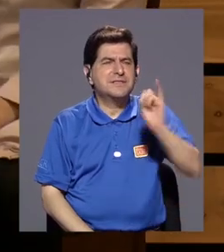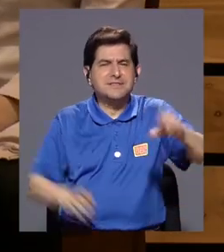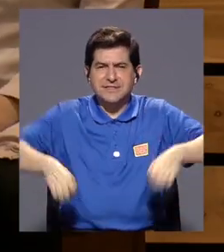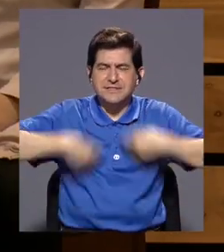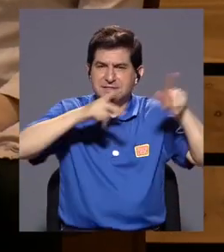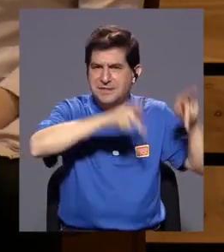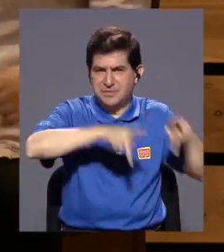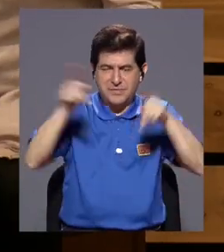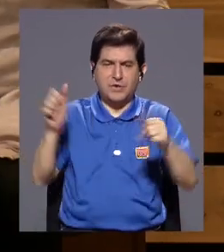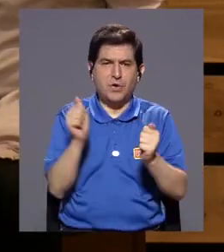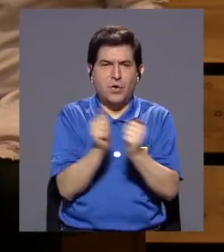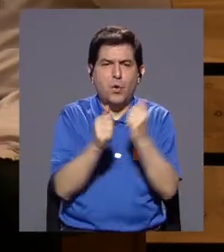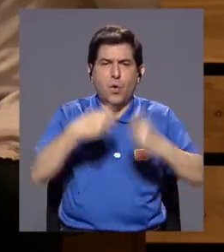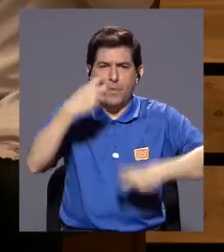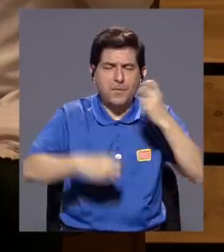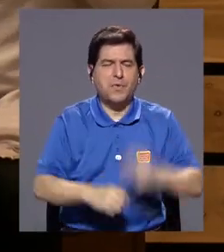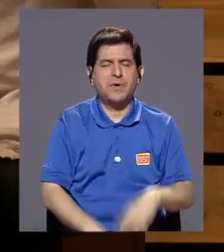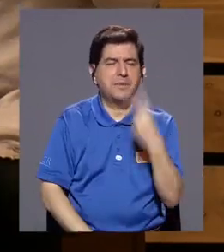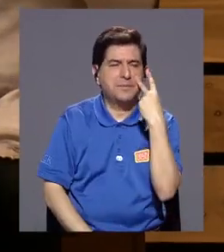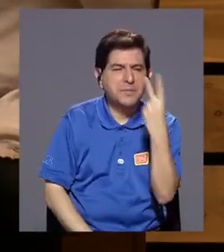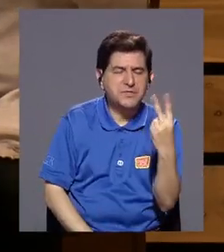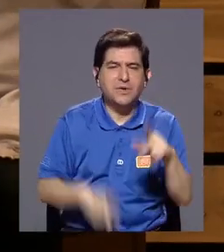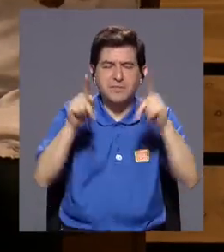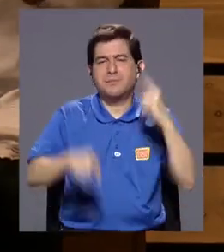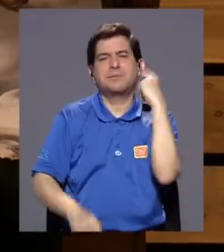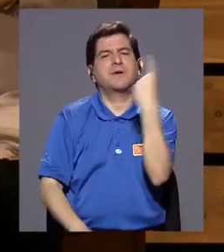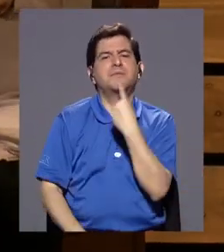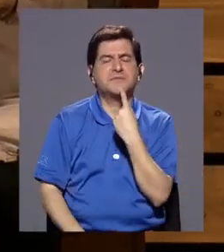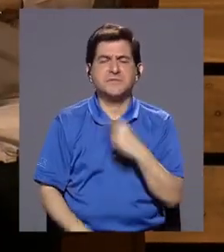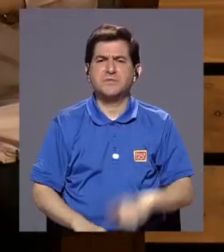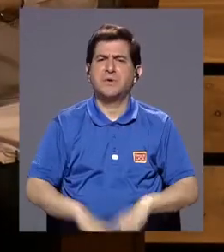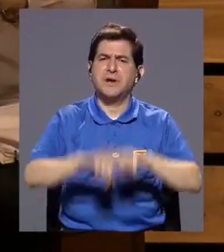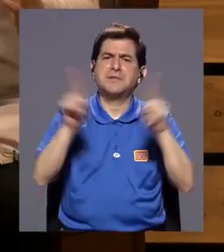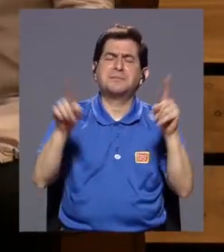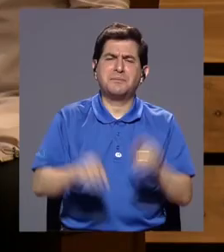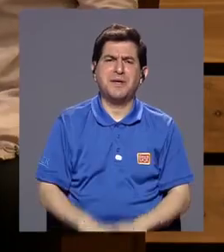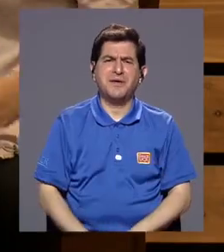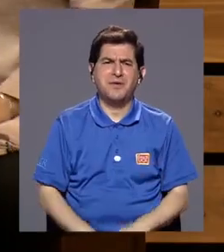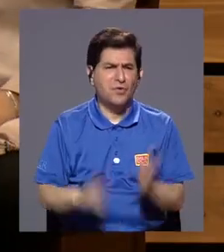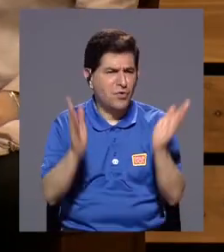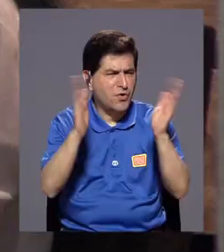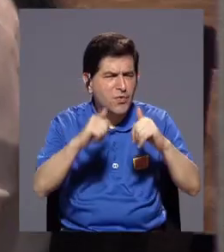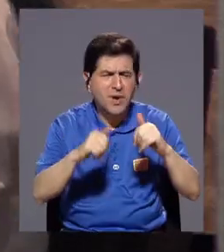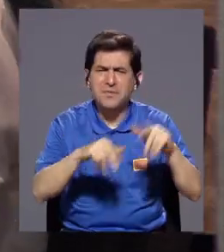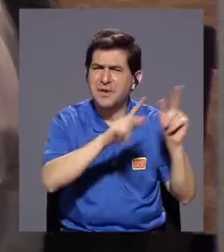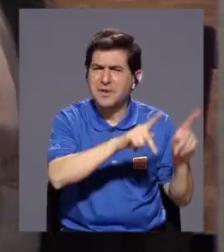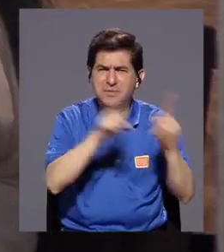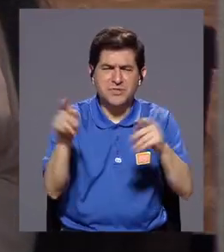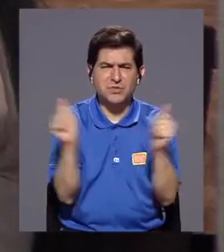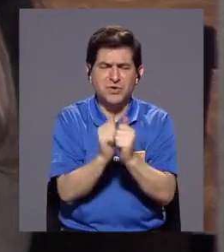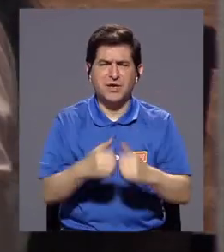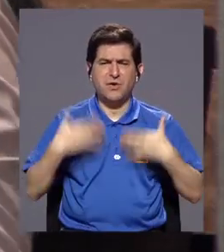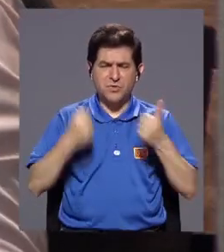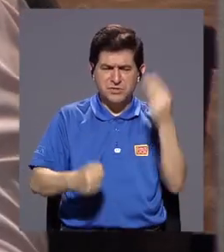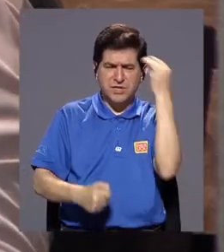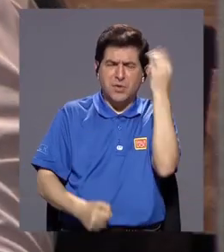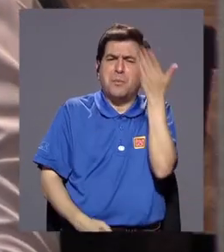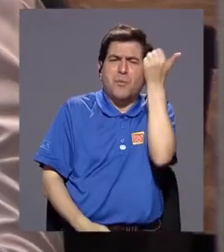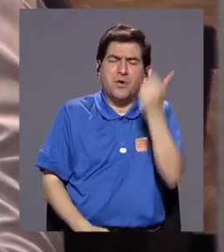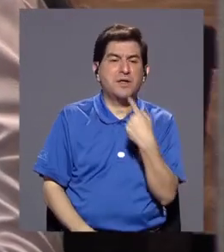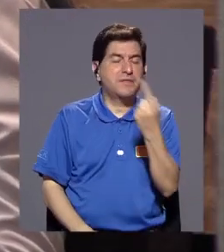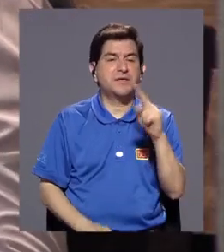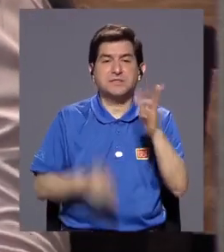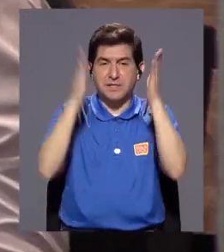problemas de visión, para personas sordas, ¿por qué no existir para personas con salud mental? Me decía un compañero, ¿por qué no tenemos